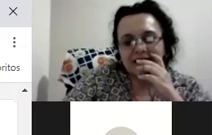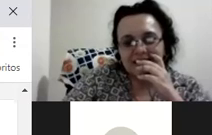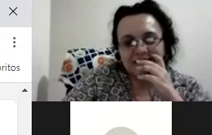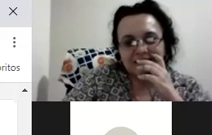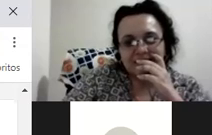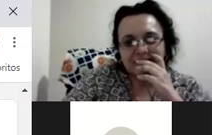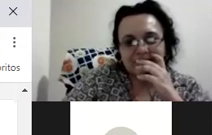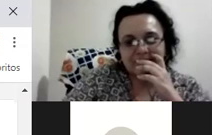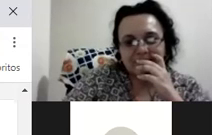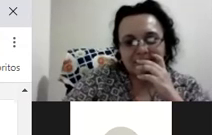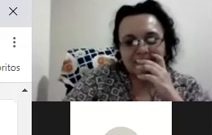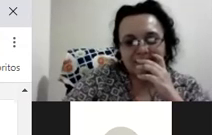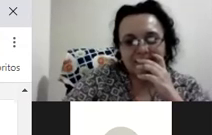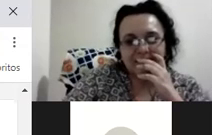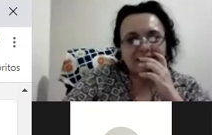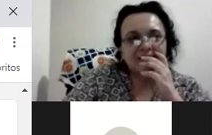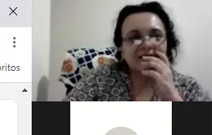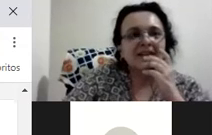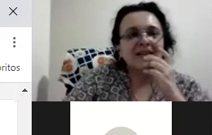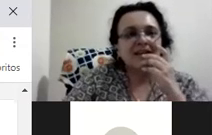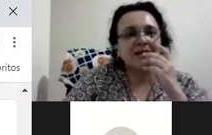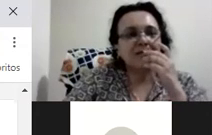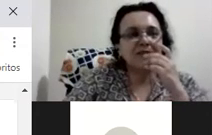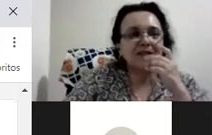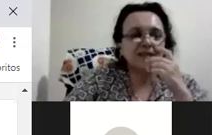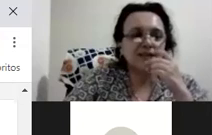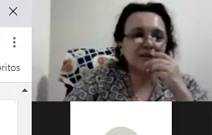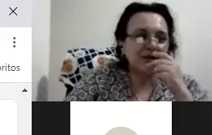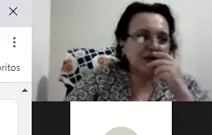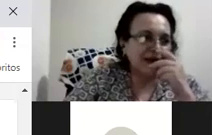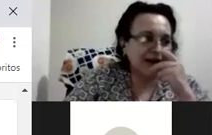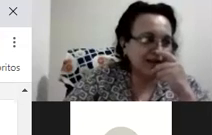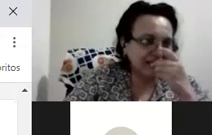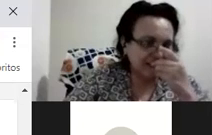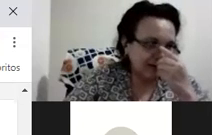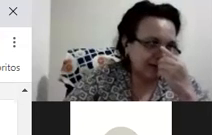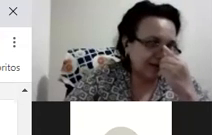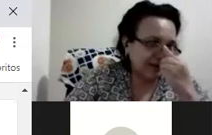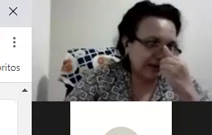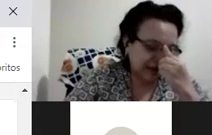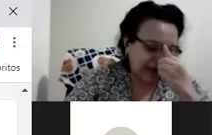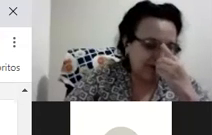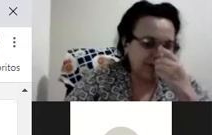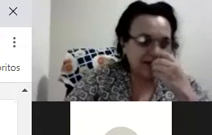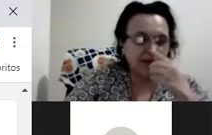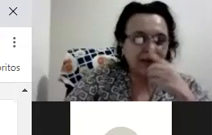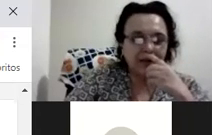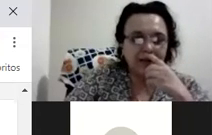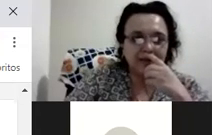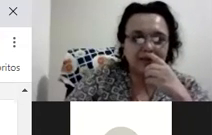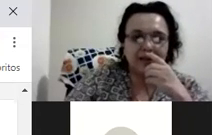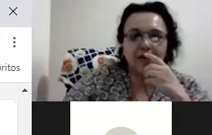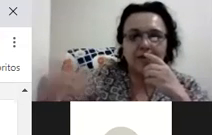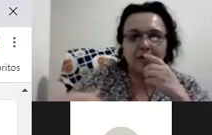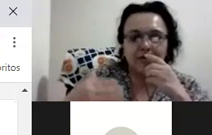diga inglés. Uh-huh. ¿Verdad? Y como sí. si yo quiero dar clases, tengo